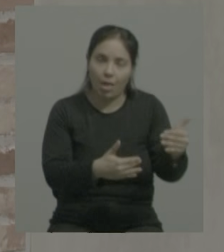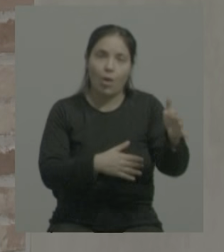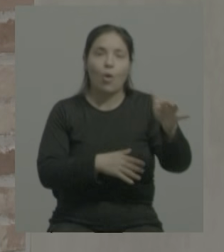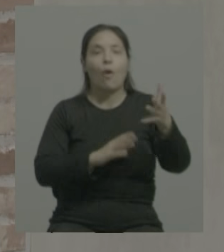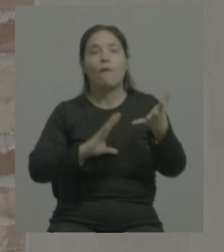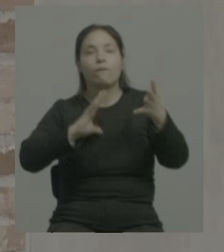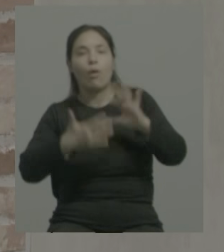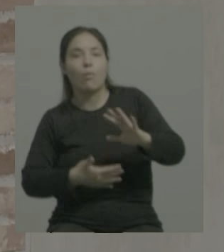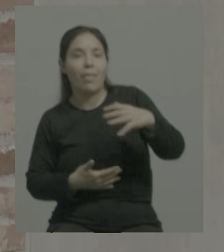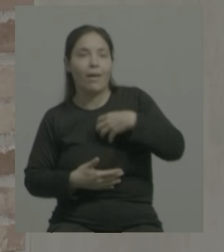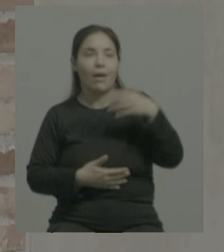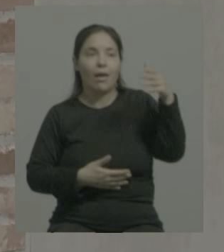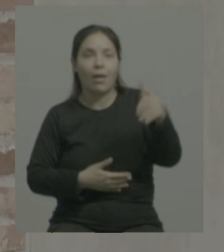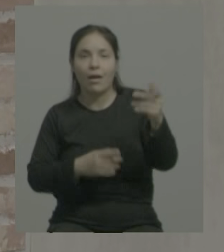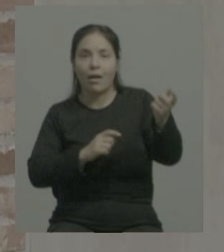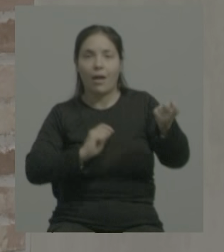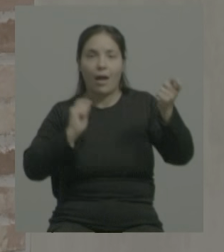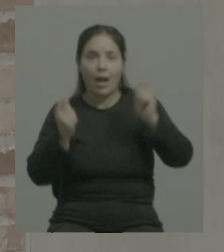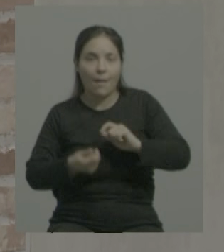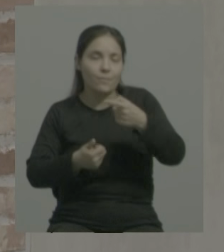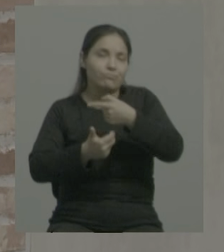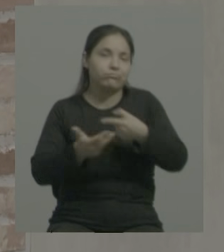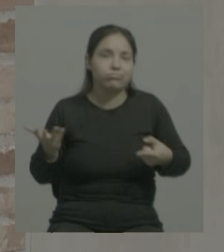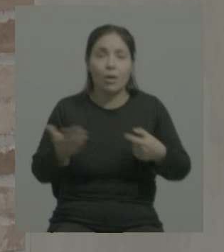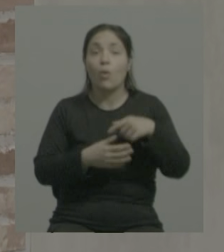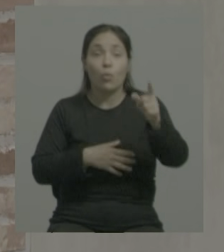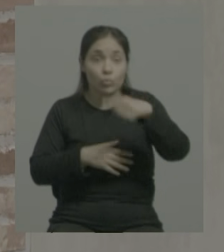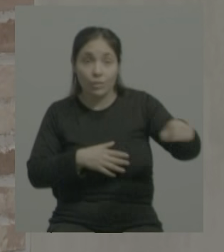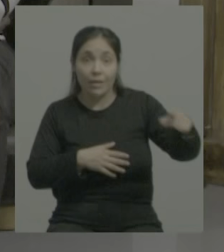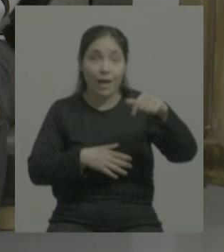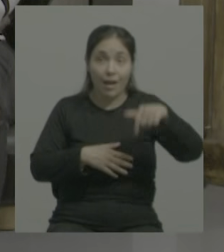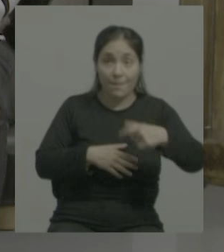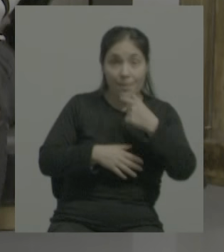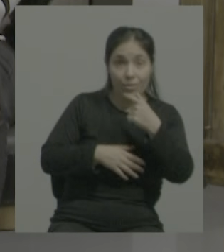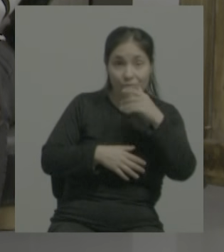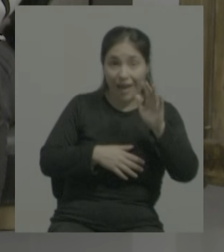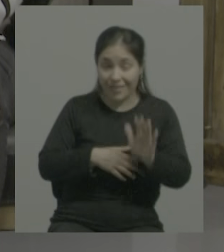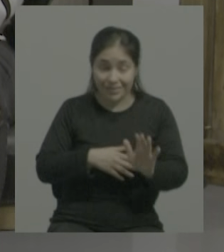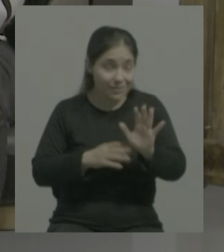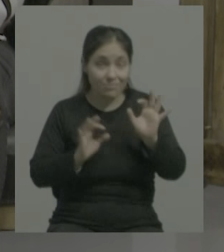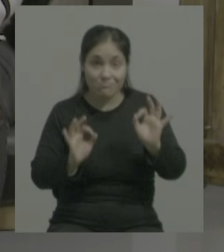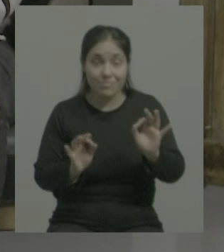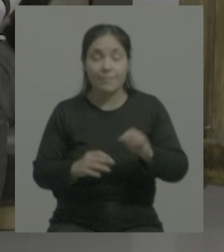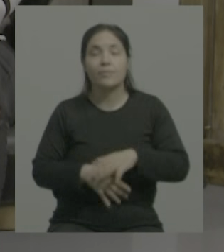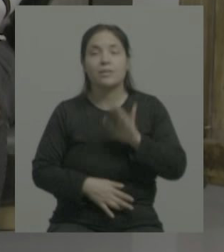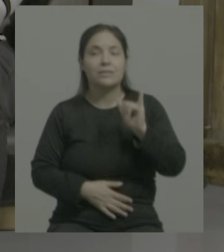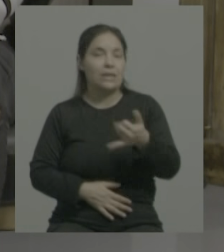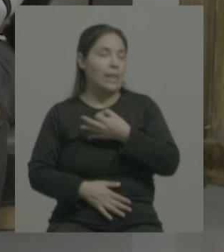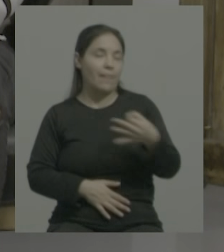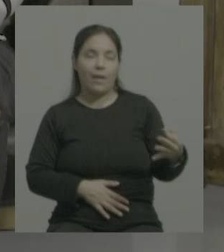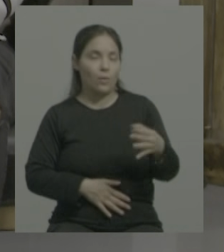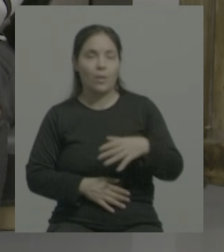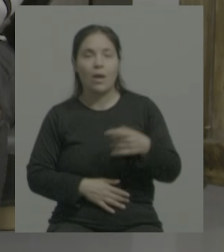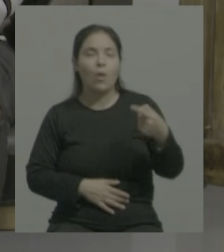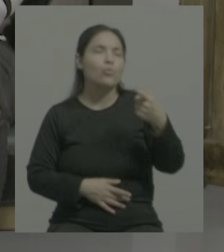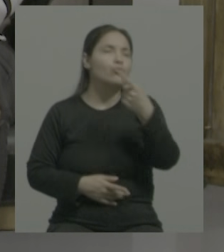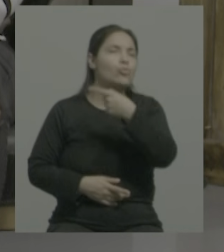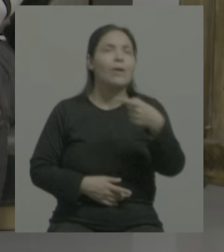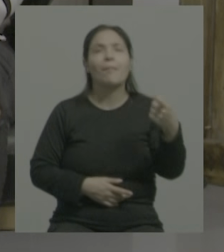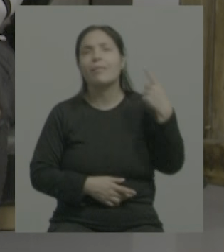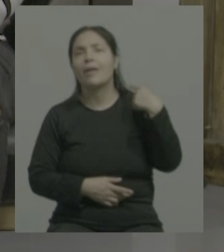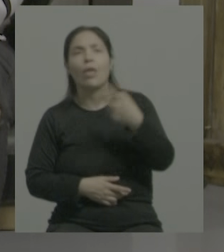sus clases. ¿Es algo que ustedes están percibiendo también, por supuesto, aquí en Mendoza? Totalmente. De hecho, hace una semana atrás, 2 semanas atrás,